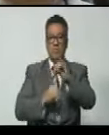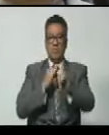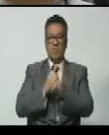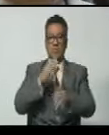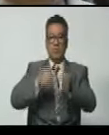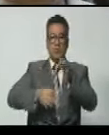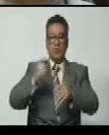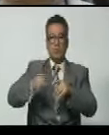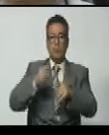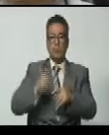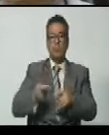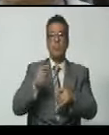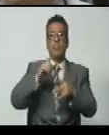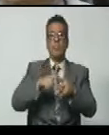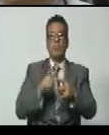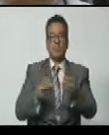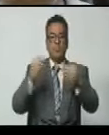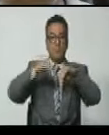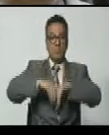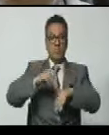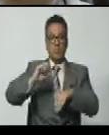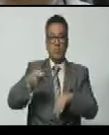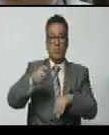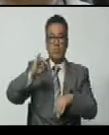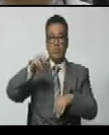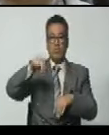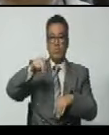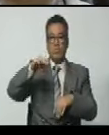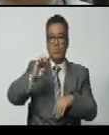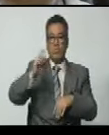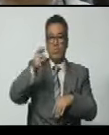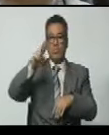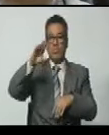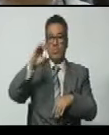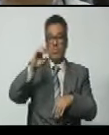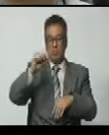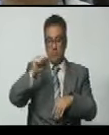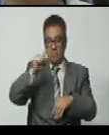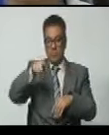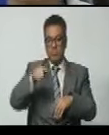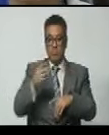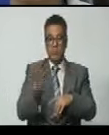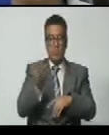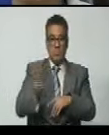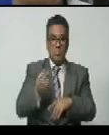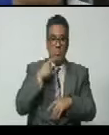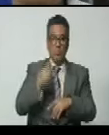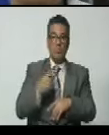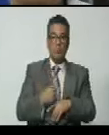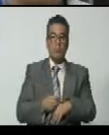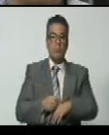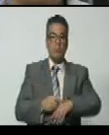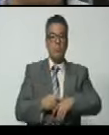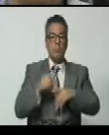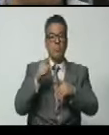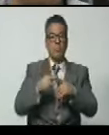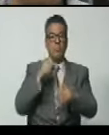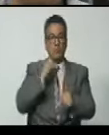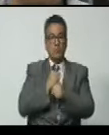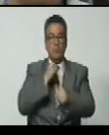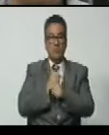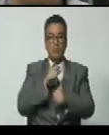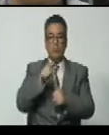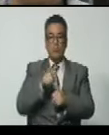de Justicia e inclusive el Acuerdo de Ginebra. Por eso nos parece sumamente importante la calidad del trabajo